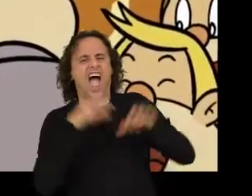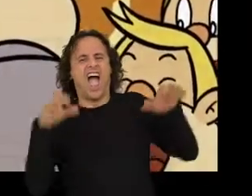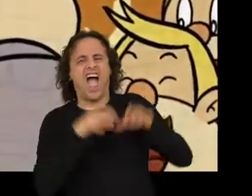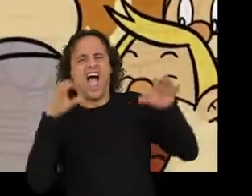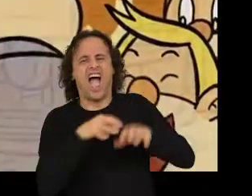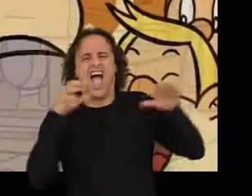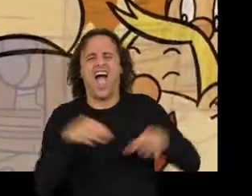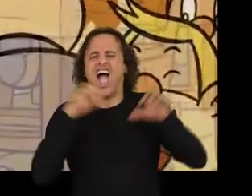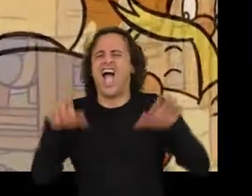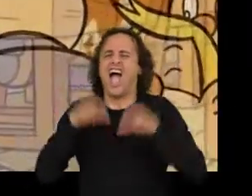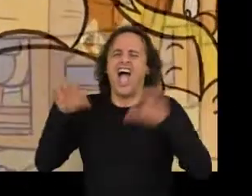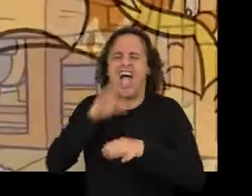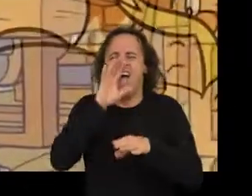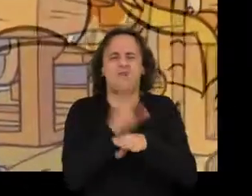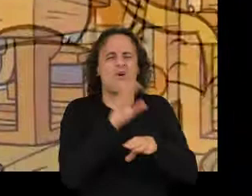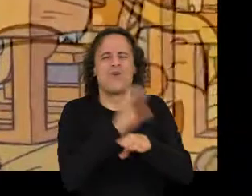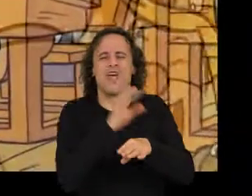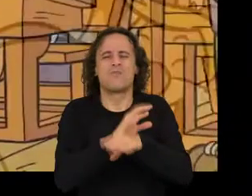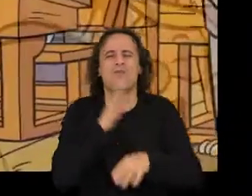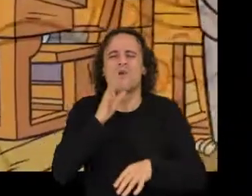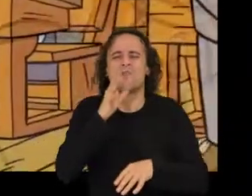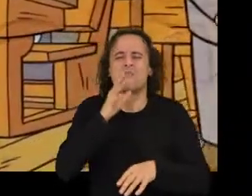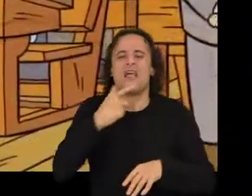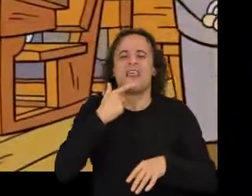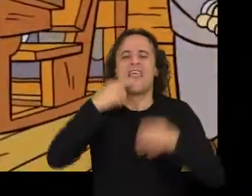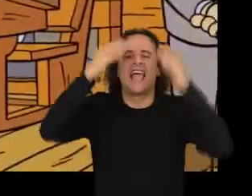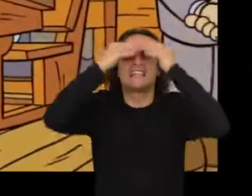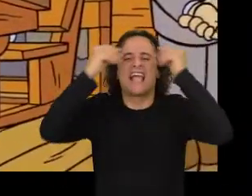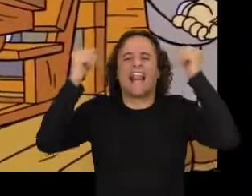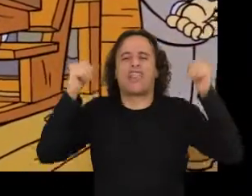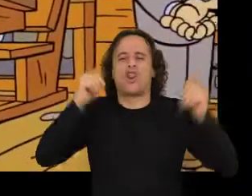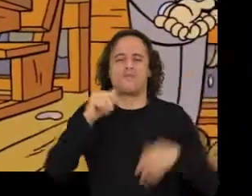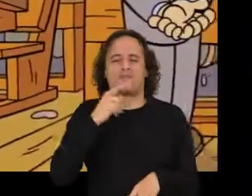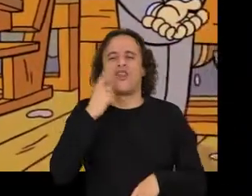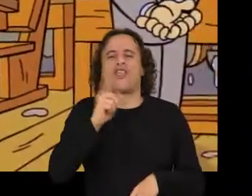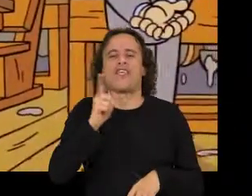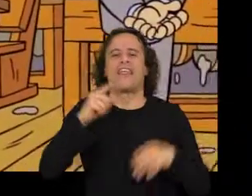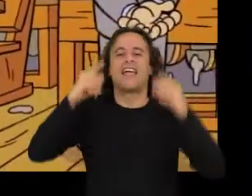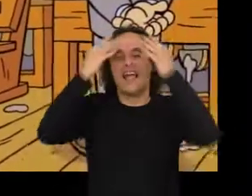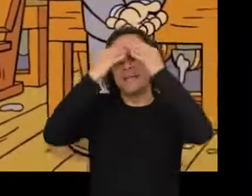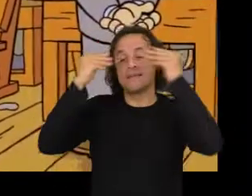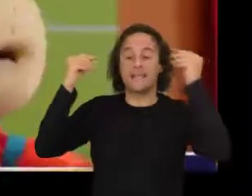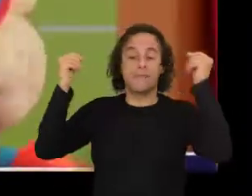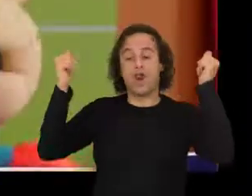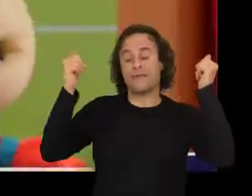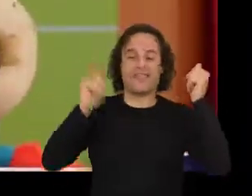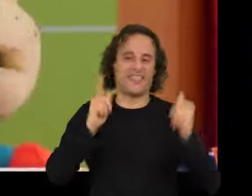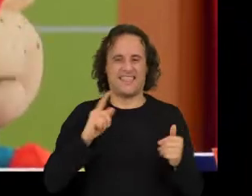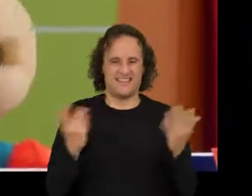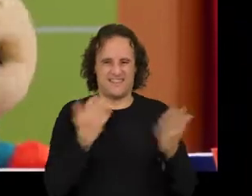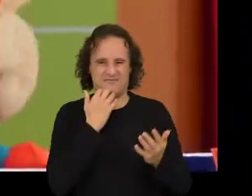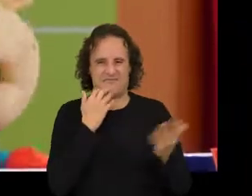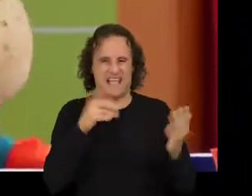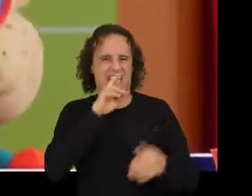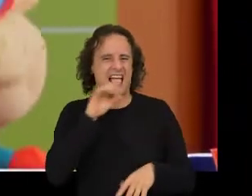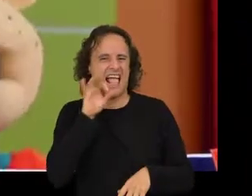botáronse a rir del. Burlábanse por dicir esquecéronme e non se me han olvidado. Pois se riron